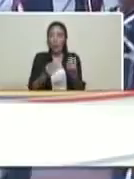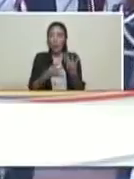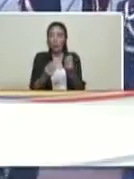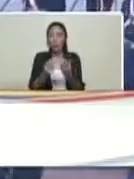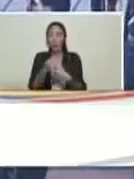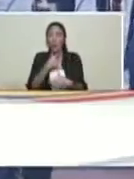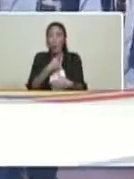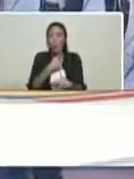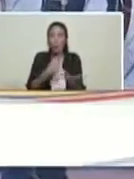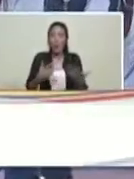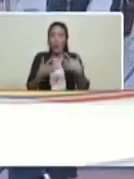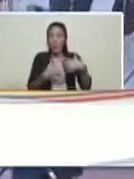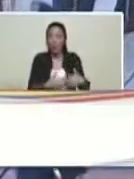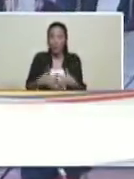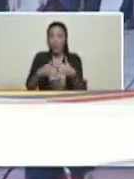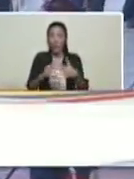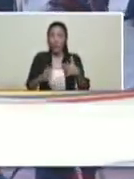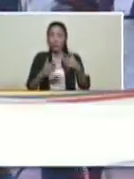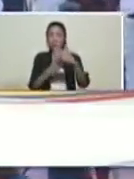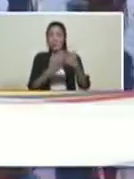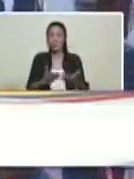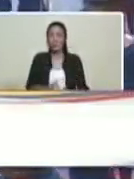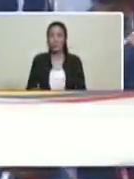anticolonialista en su cuerpo